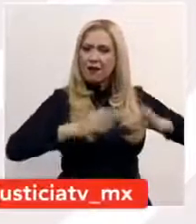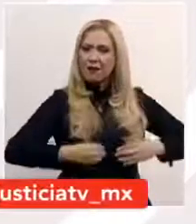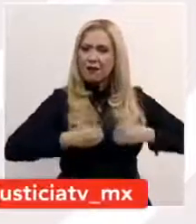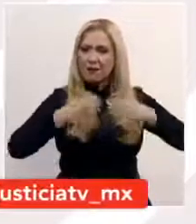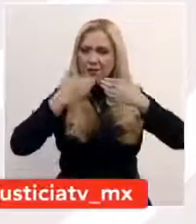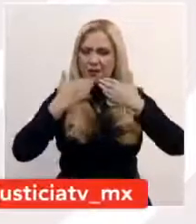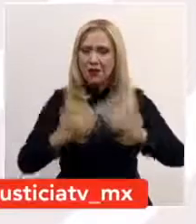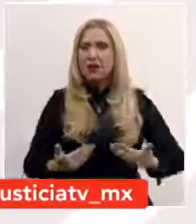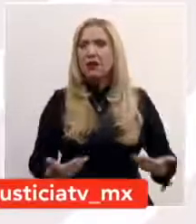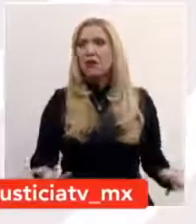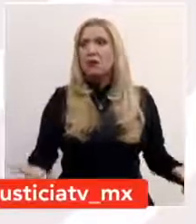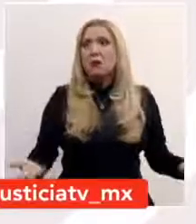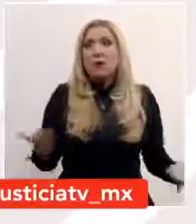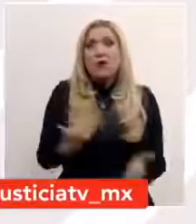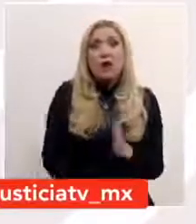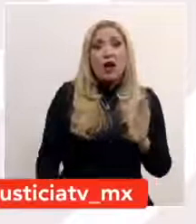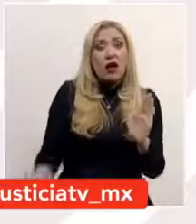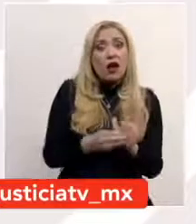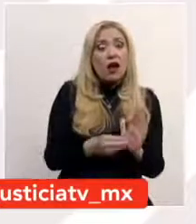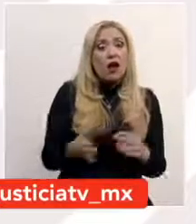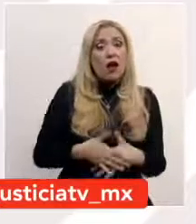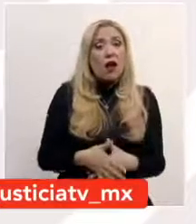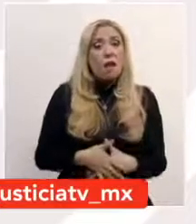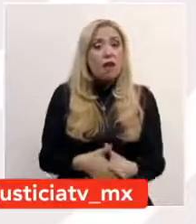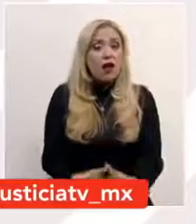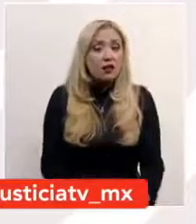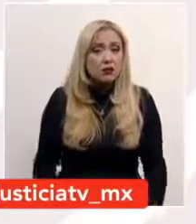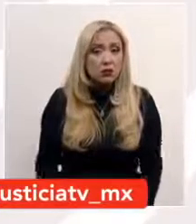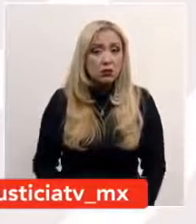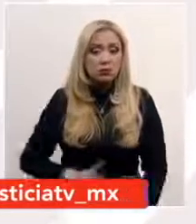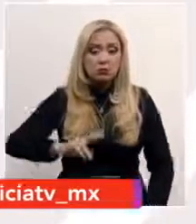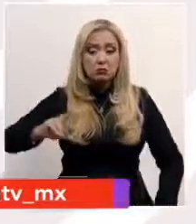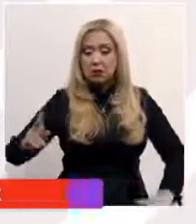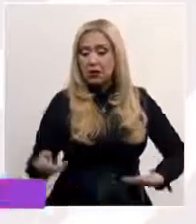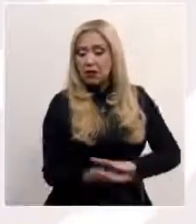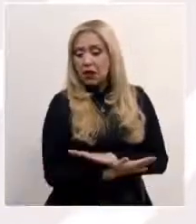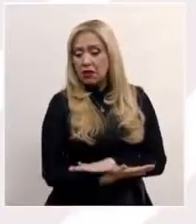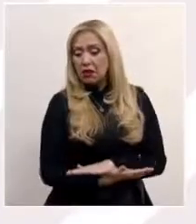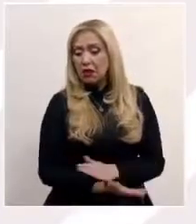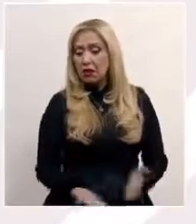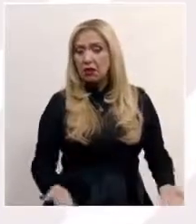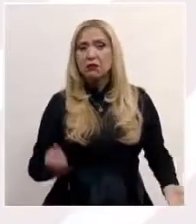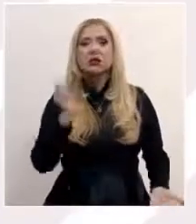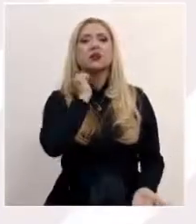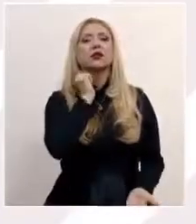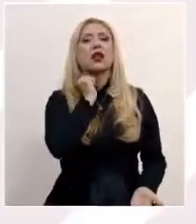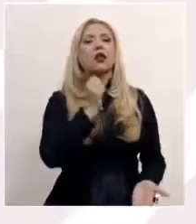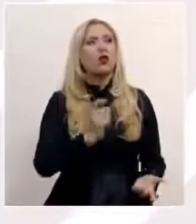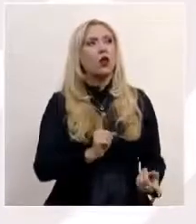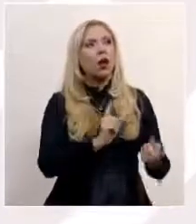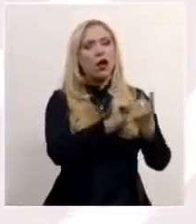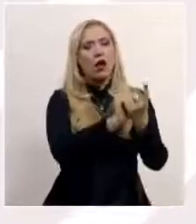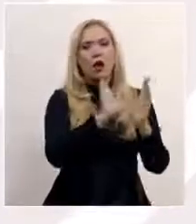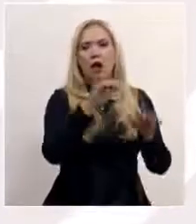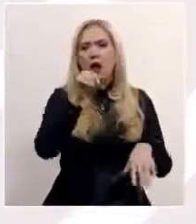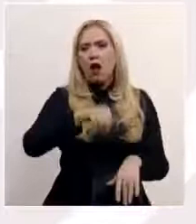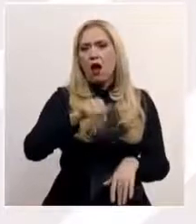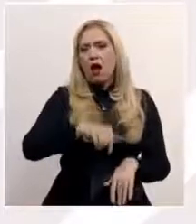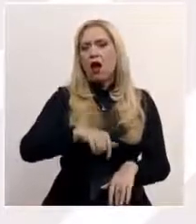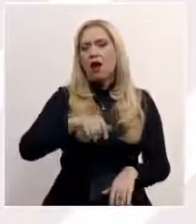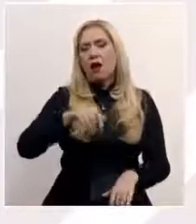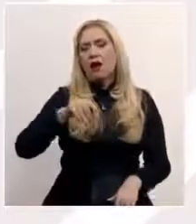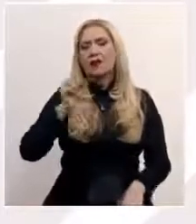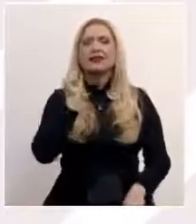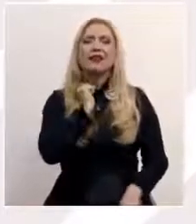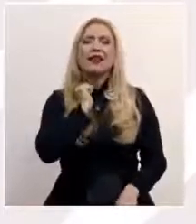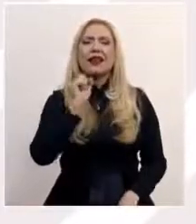quedan pendientes y lo hemos hablado también aquí en Espacio Diverso. Tuvimos un programa con la senadora Patricia Mercado y Marta Tagle, quien